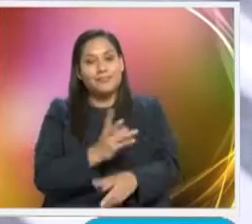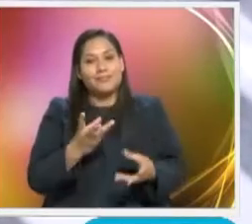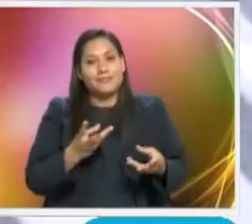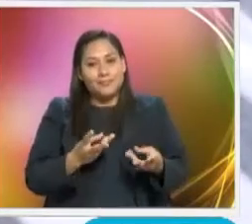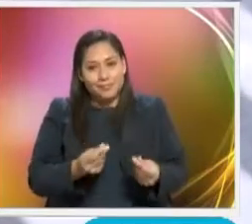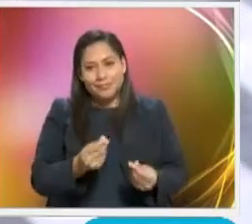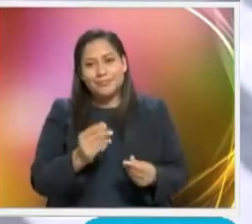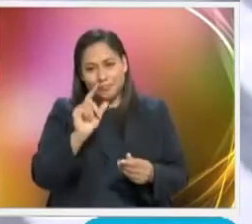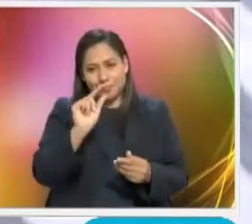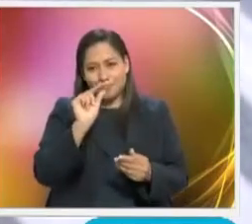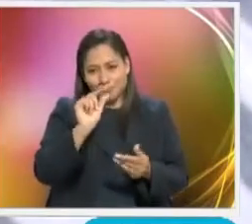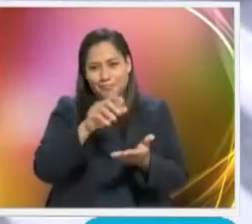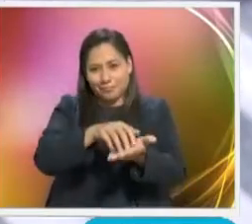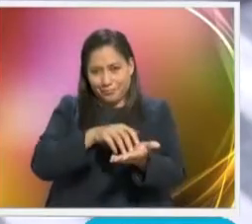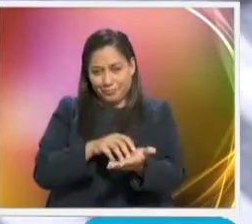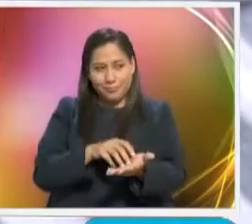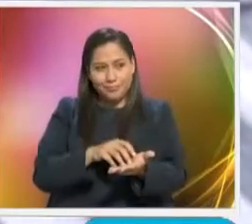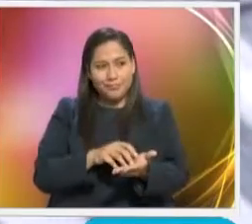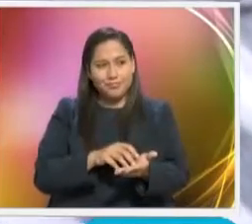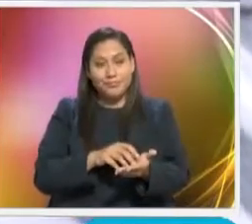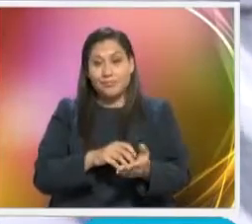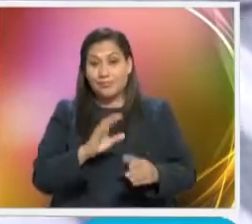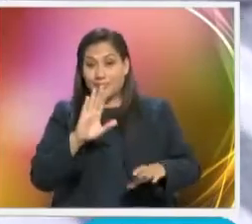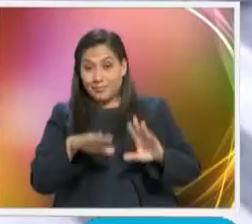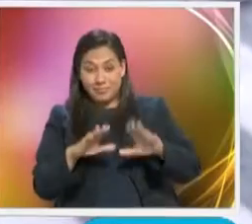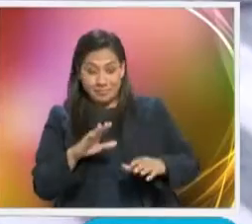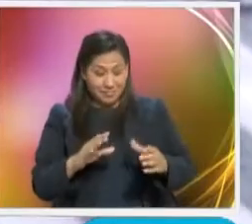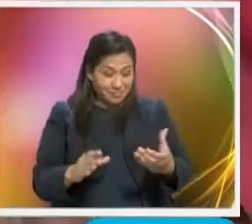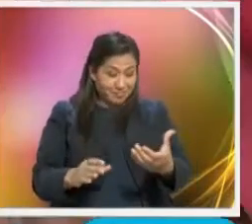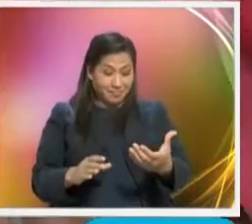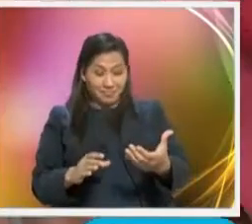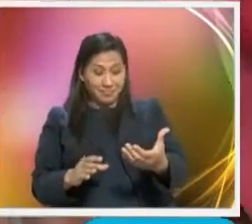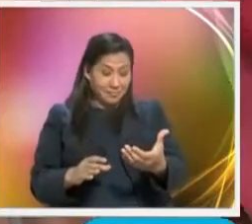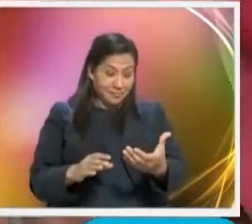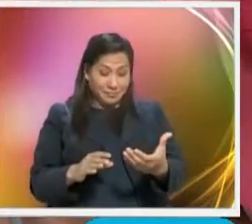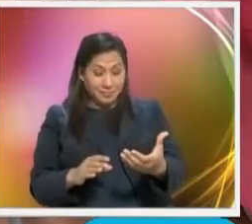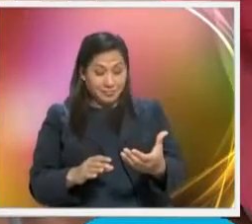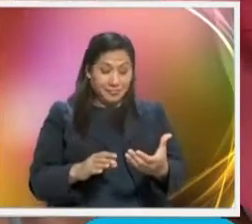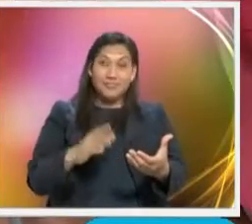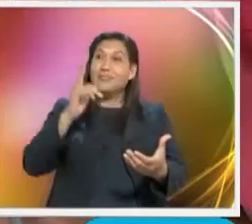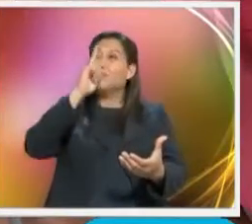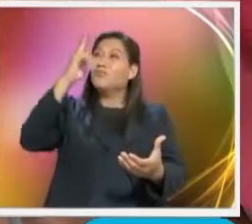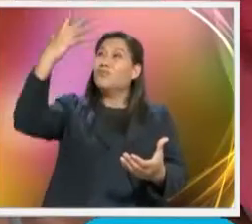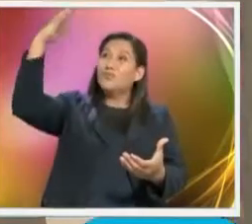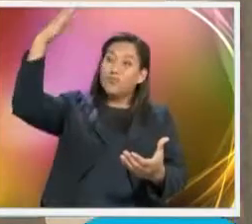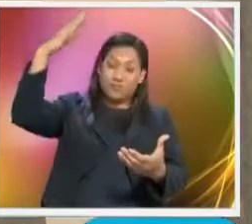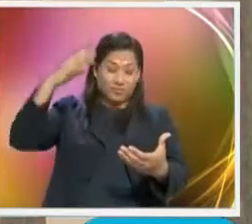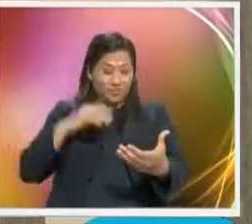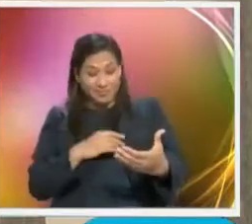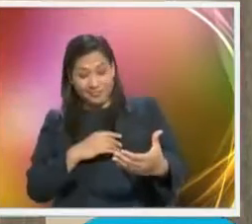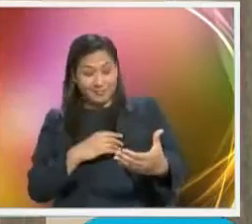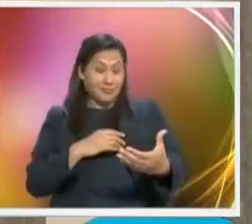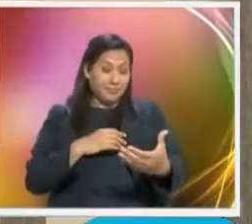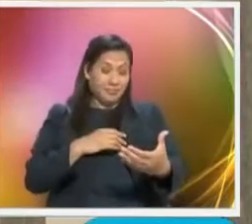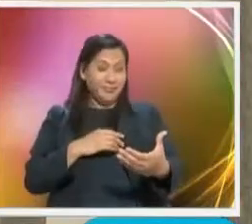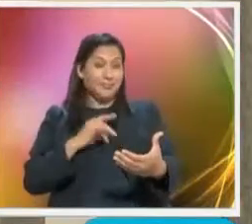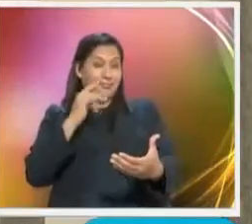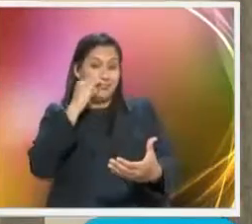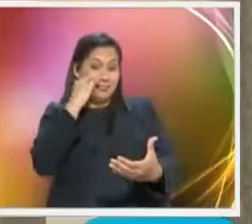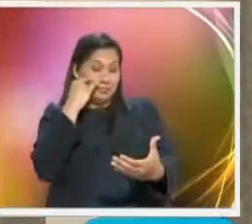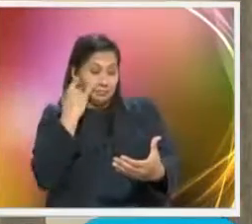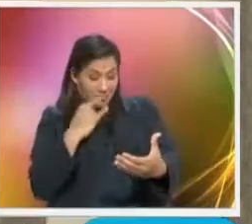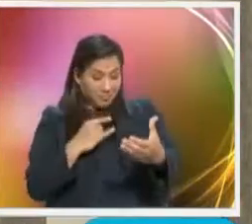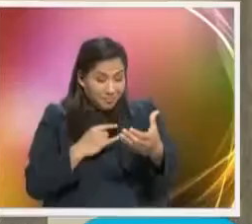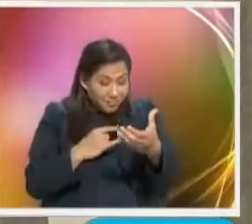se ahorre. Evidentemente esto a veces no es tan cómodo. Si estamos en circunstancias de mucha luz de sol, se hace casi imposible